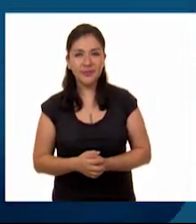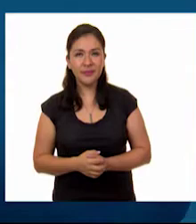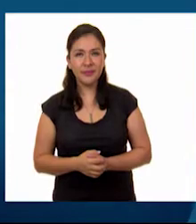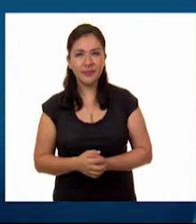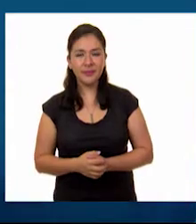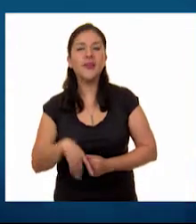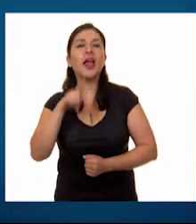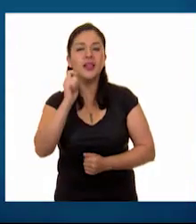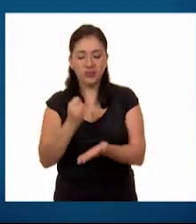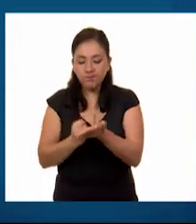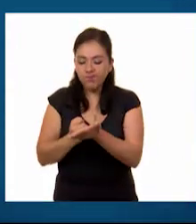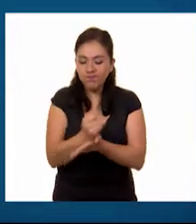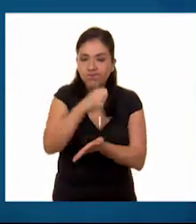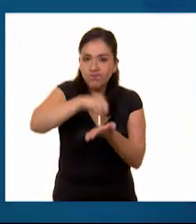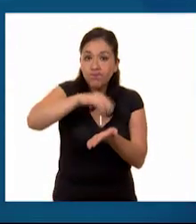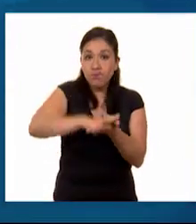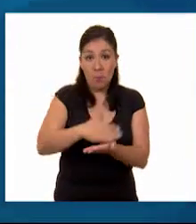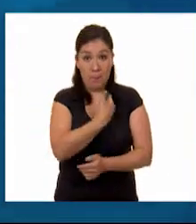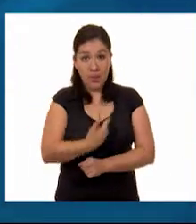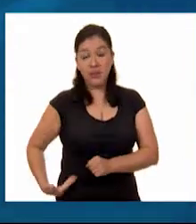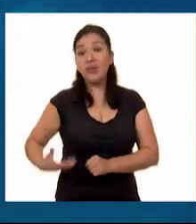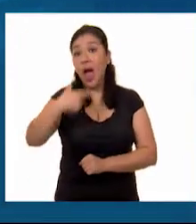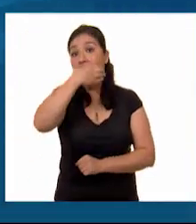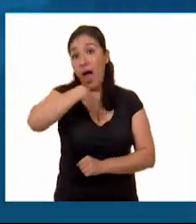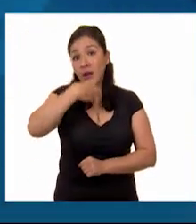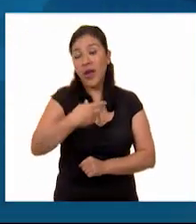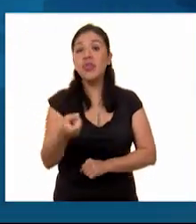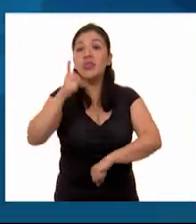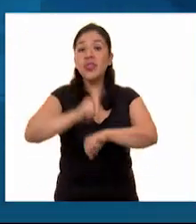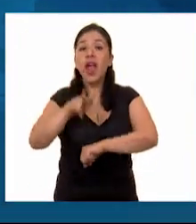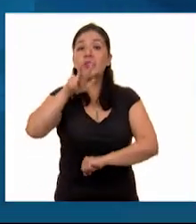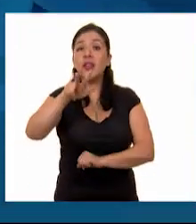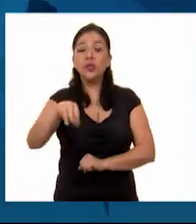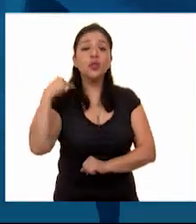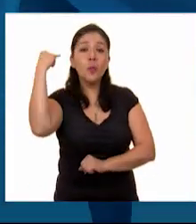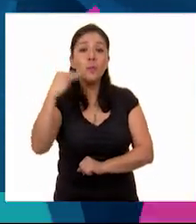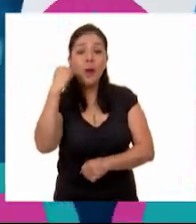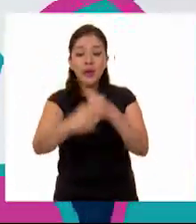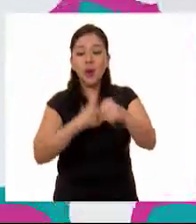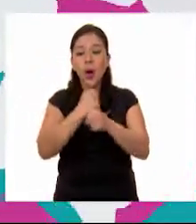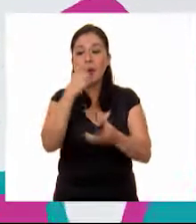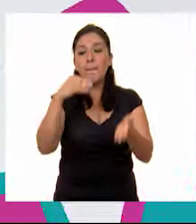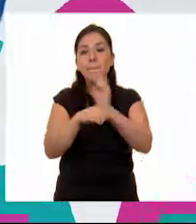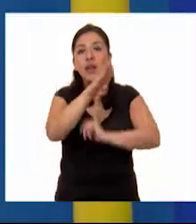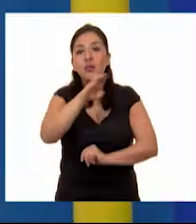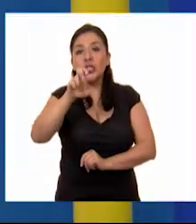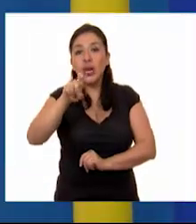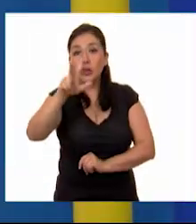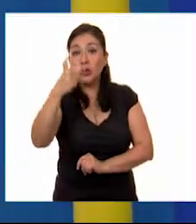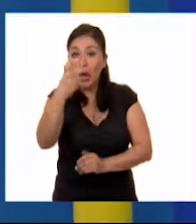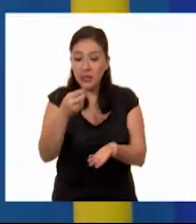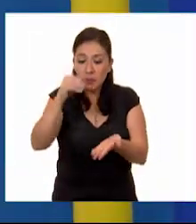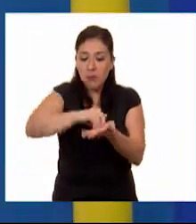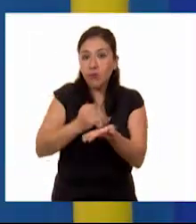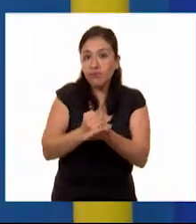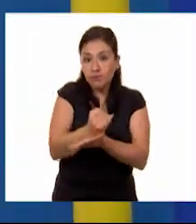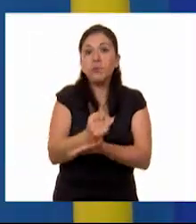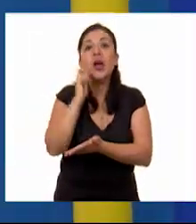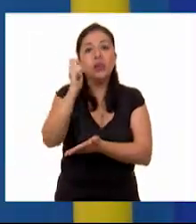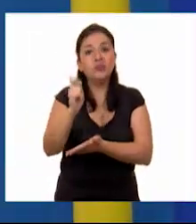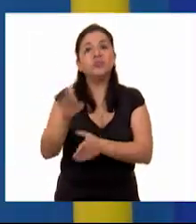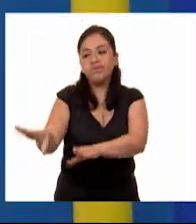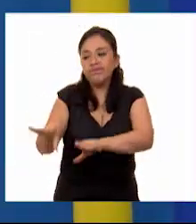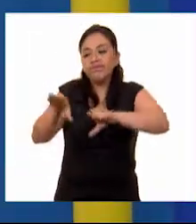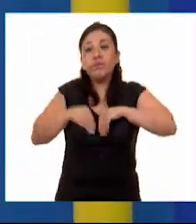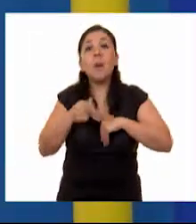En un decreto que expidió el presidente Lázaro Cárdenas el 18 de marzo de 1938, el cual declaró la apropiación